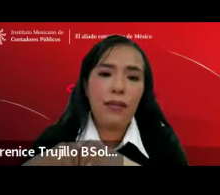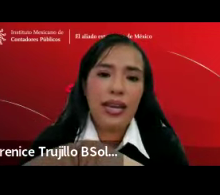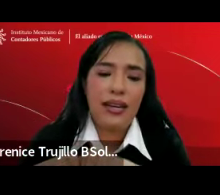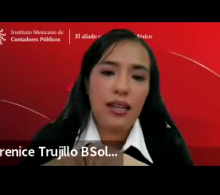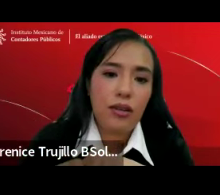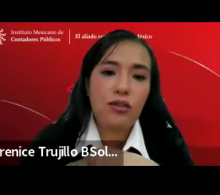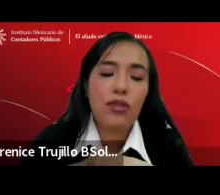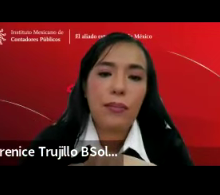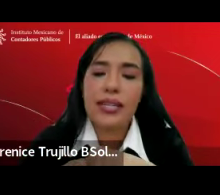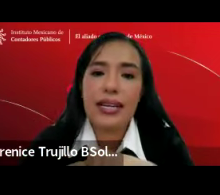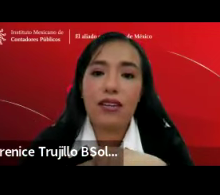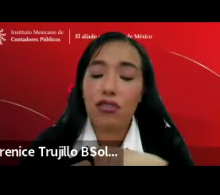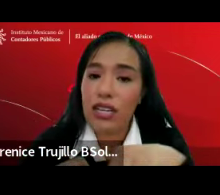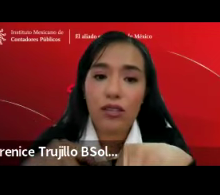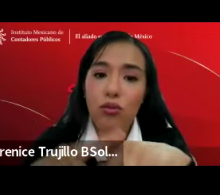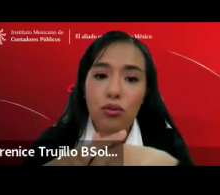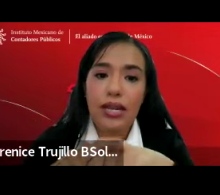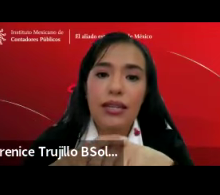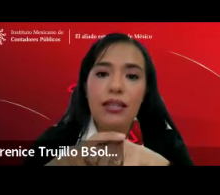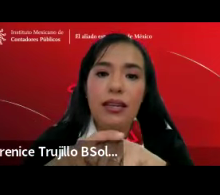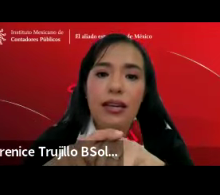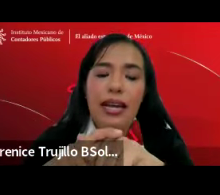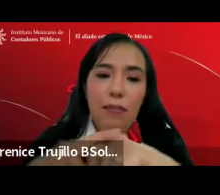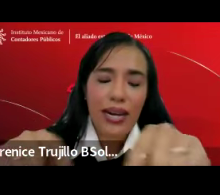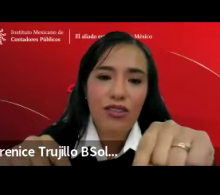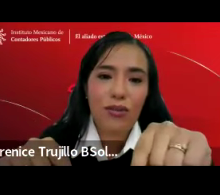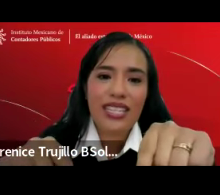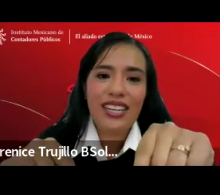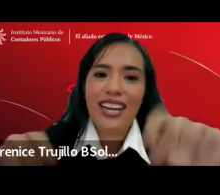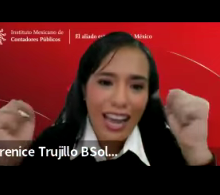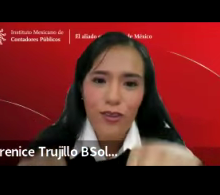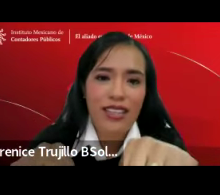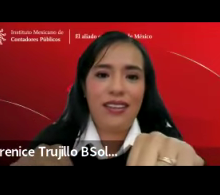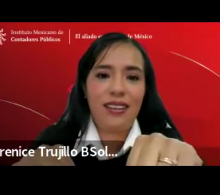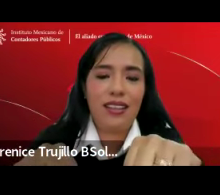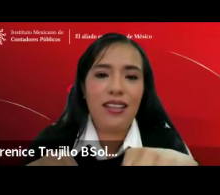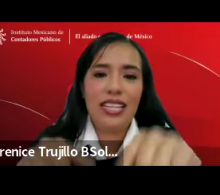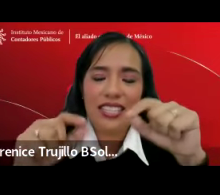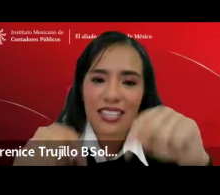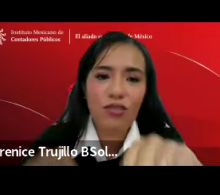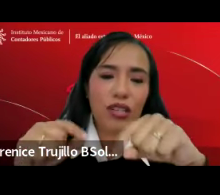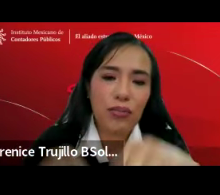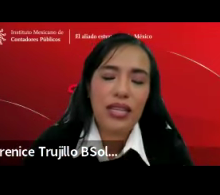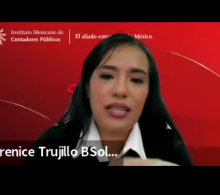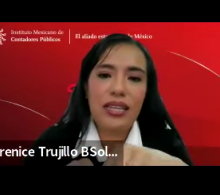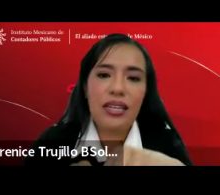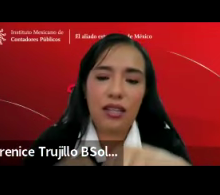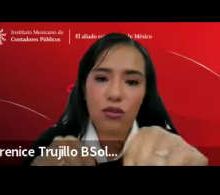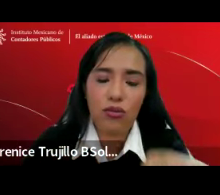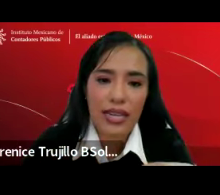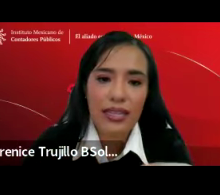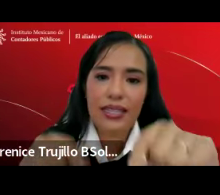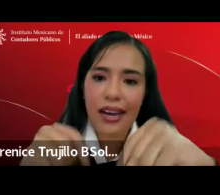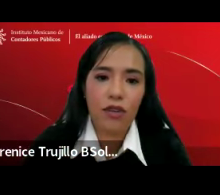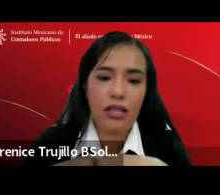la autoridad ve que tú eres una empresa que no tiene sucursales, el plazo va a ser ahorita. Necesito el expediente